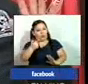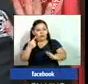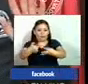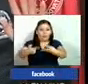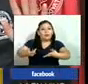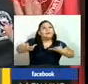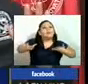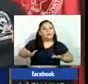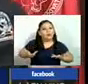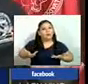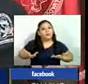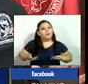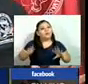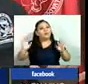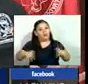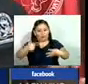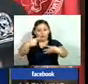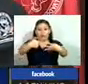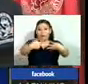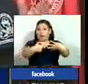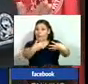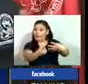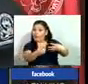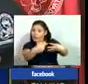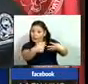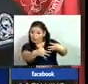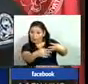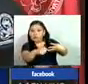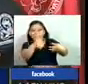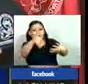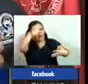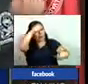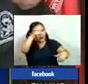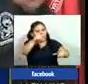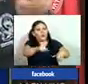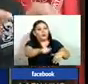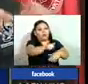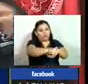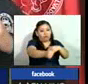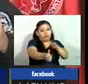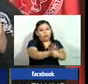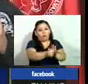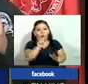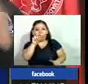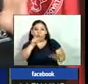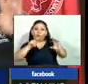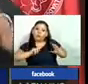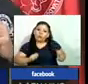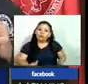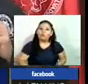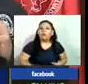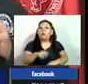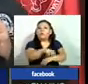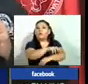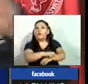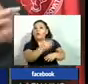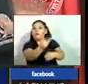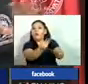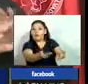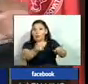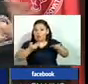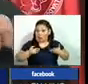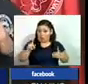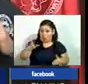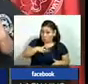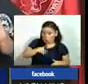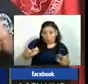derecho un derecho que por ley nos corresponde es decir si ha sido aprobado por la Asamblea Legislativa es obligación del Estado otorgárselos a la universidad le